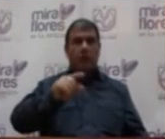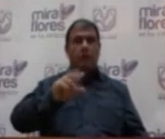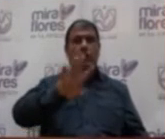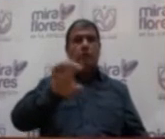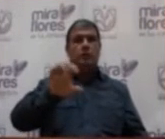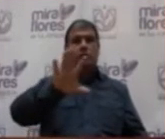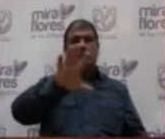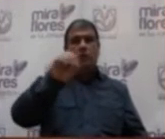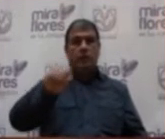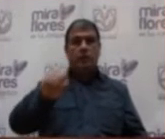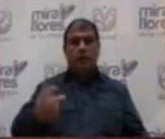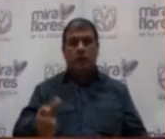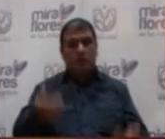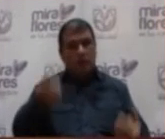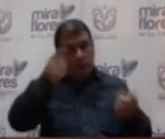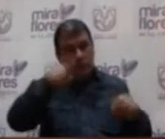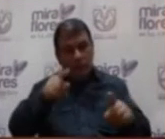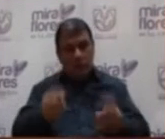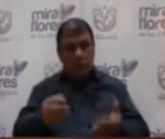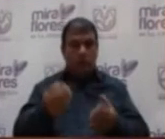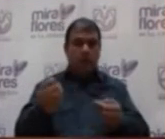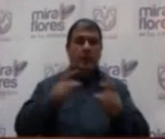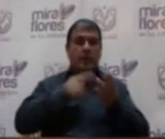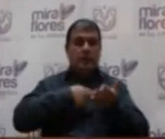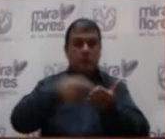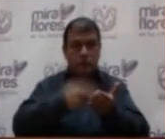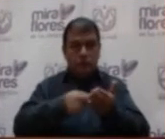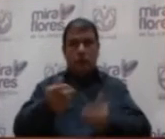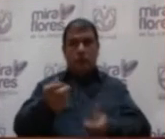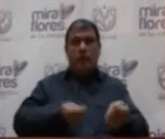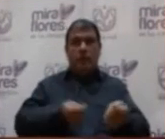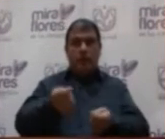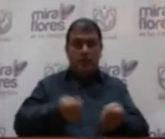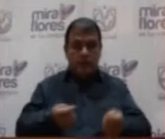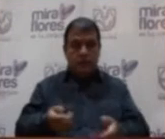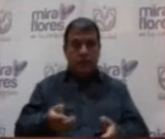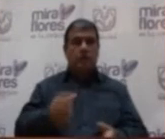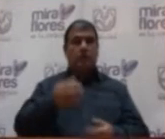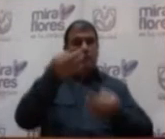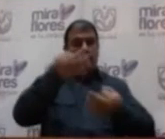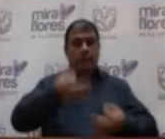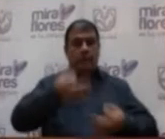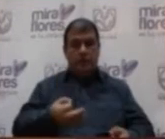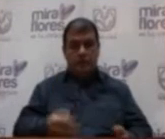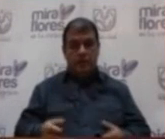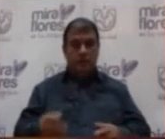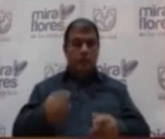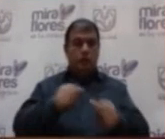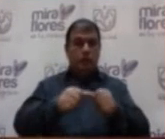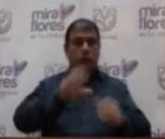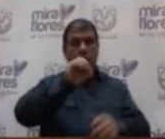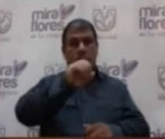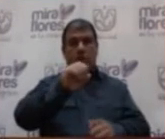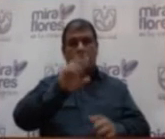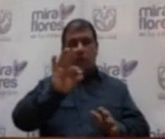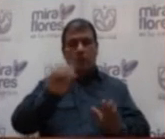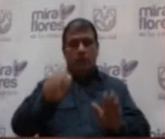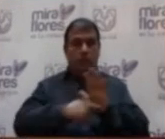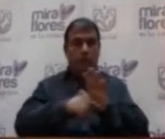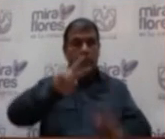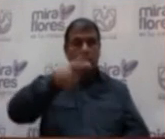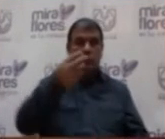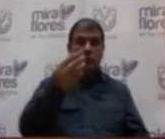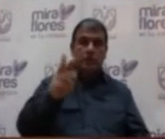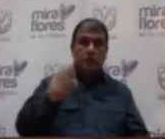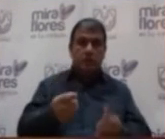19.450.51 soles, acorde con lo indicado en la resolución de Gerencia de Administración y Finanza número 090-2016 y el